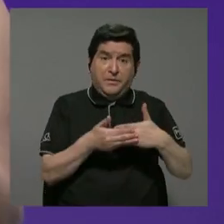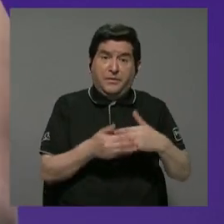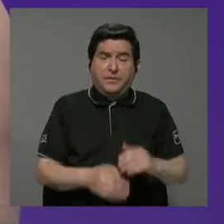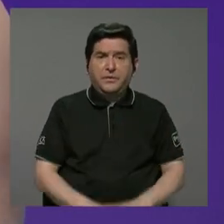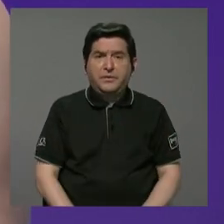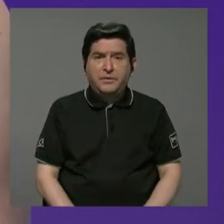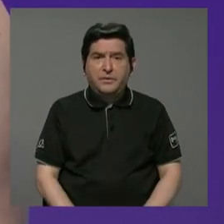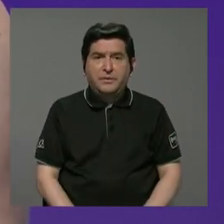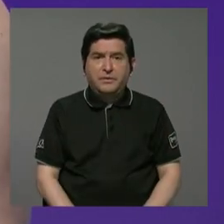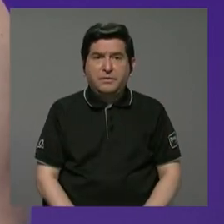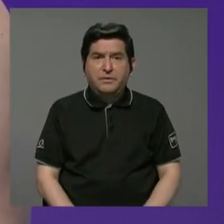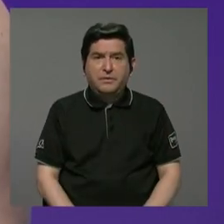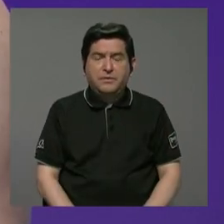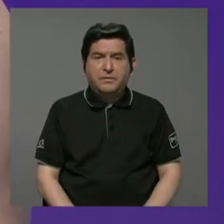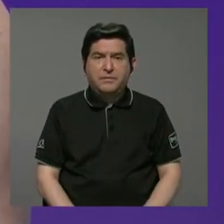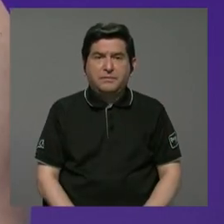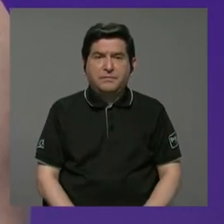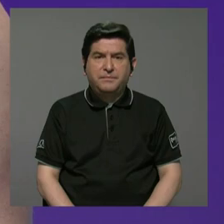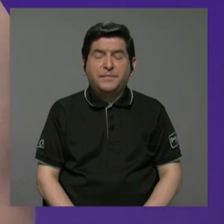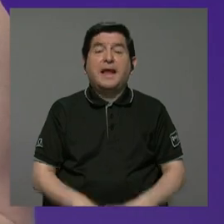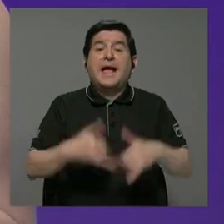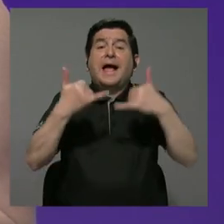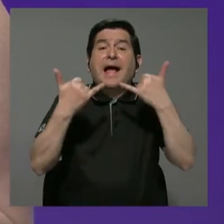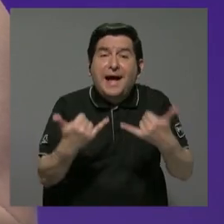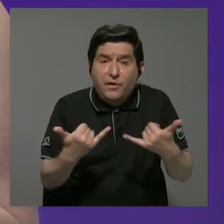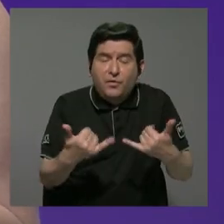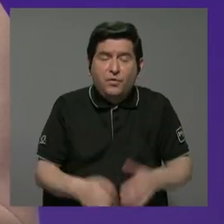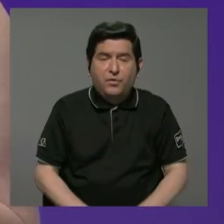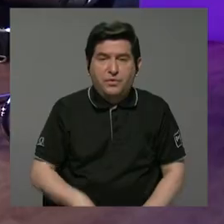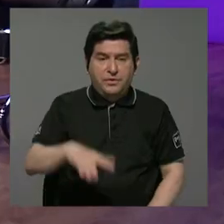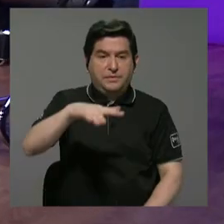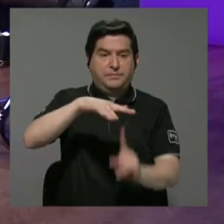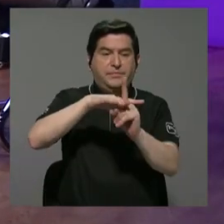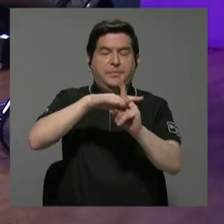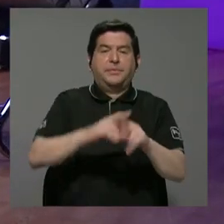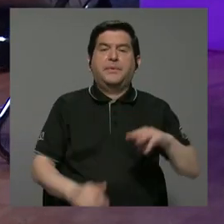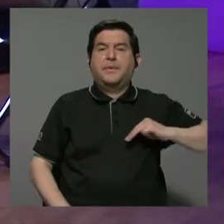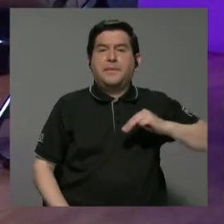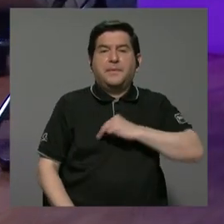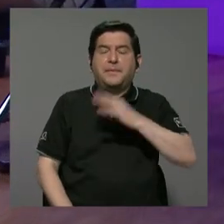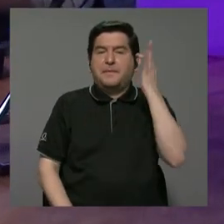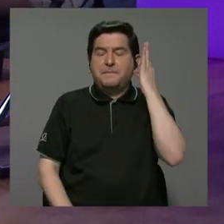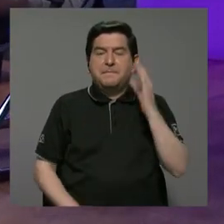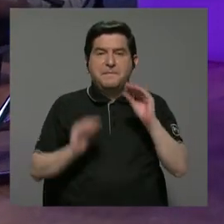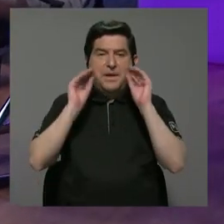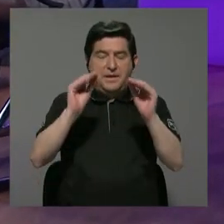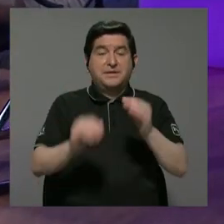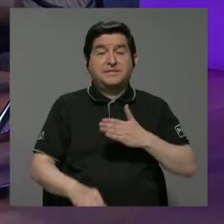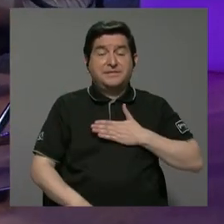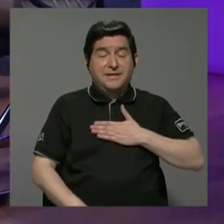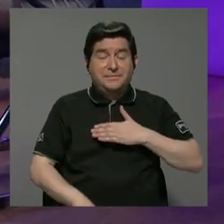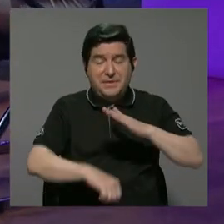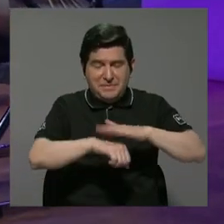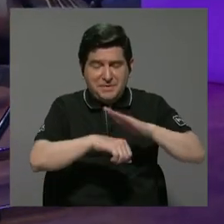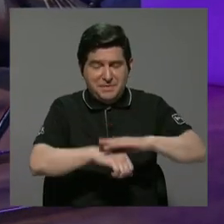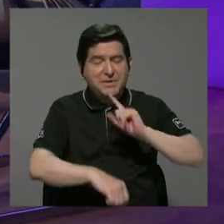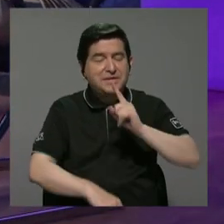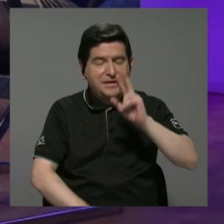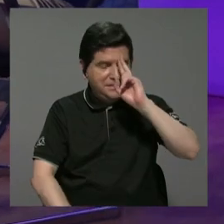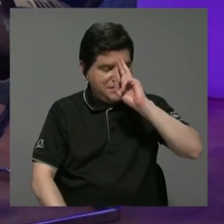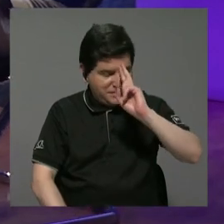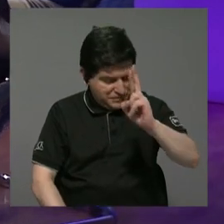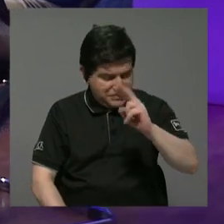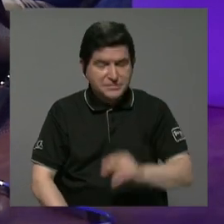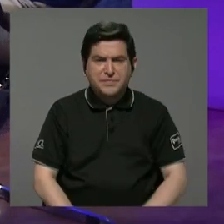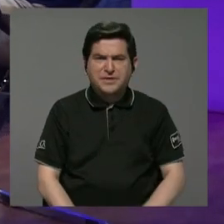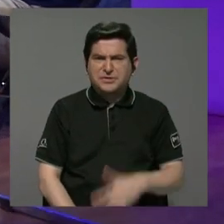Bueno, vino esa segunda parte. Y ahora tenemos la llegada de una ministra de Educación, que si usted me lo permite decir con mucho respeto,